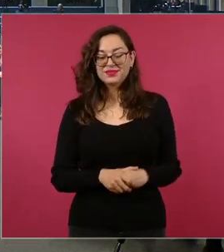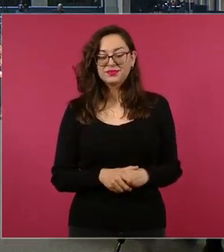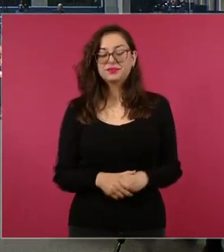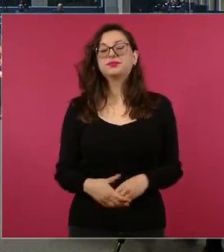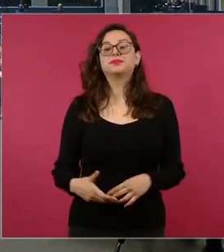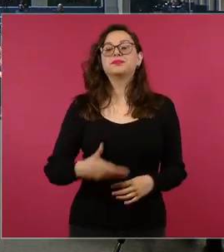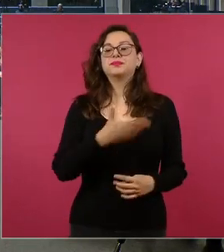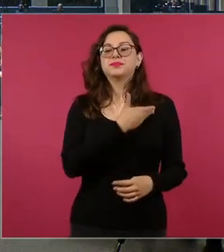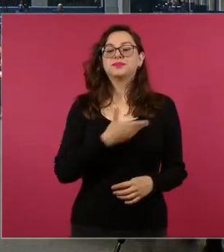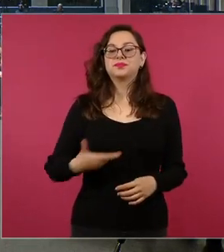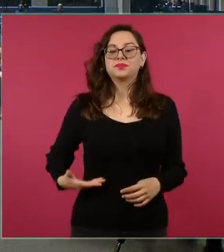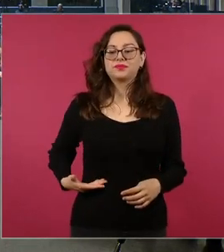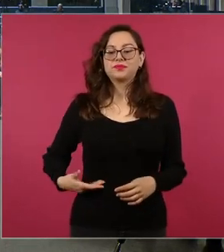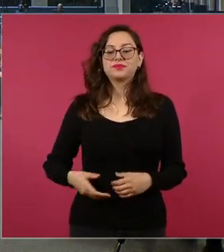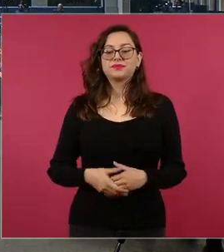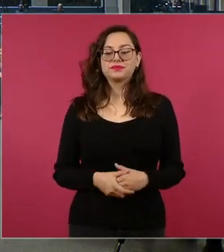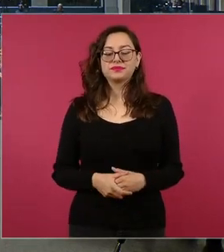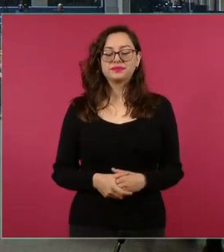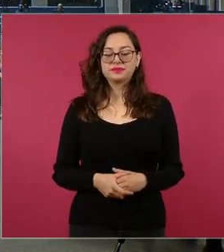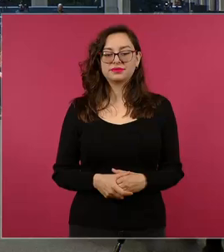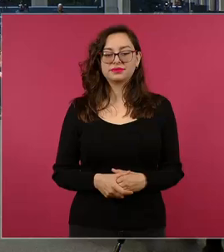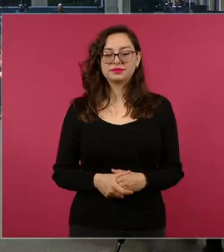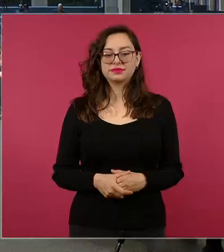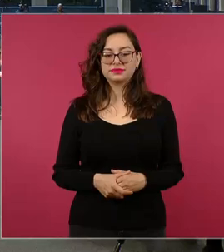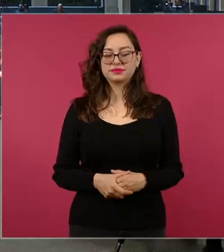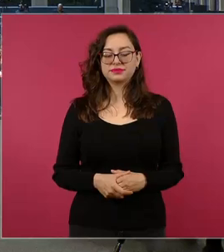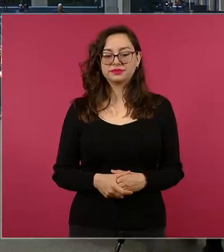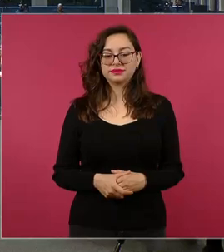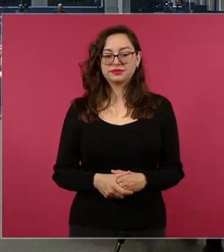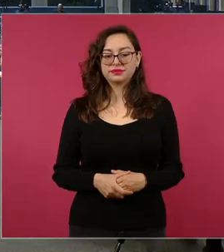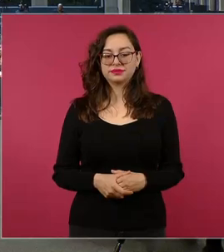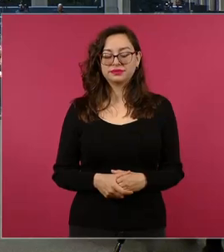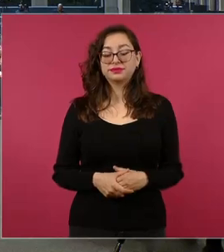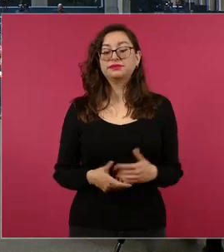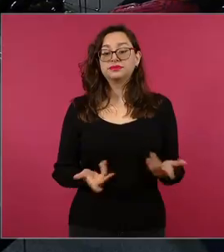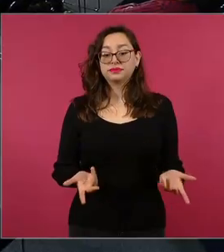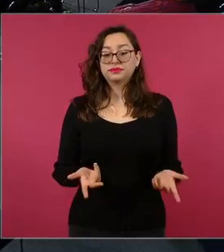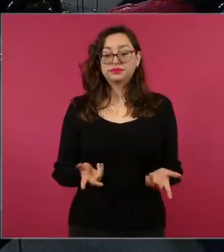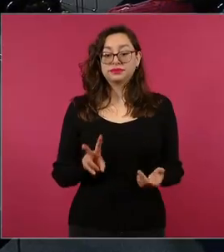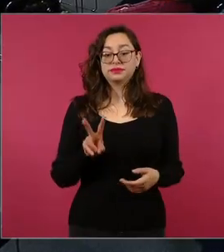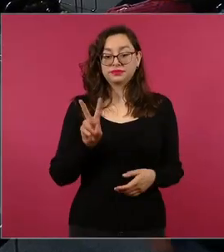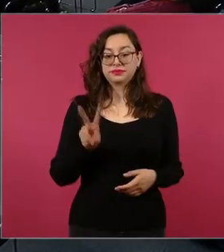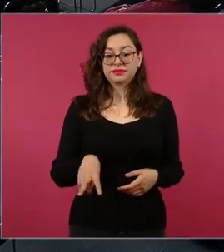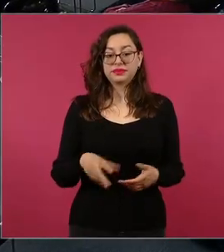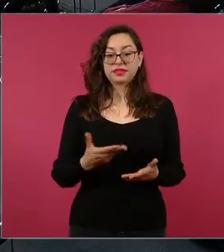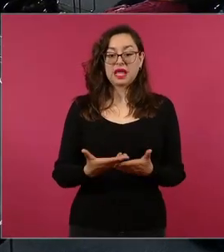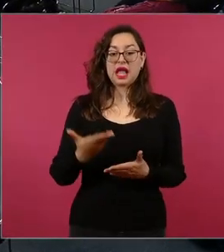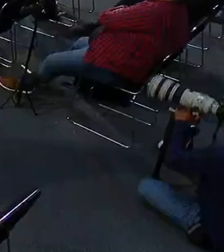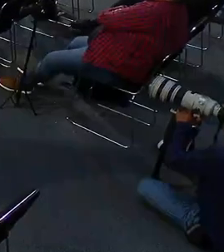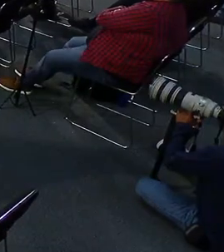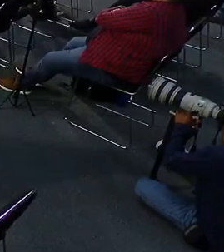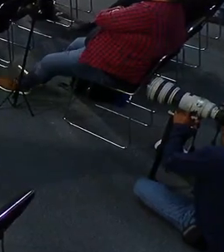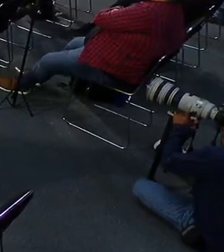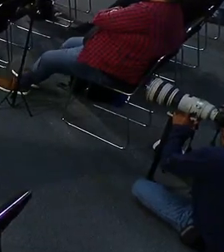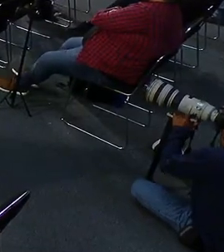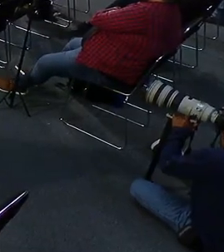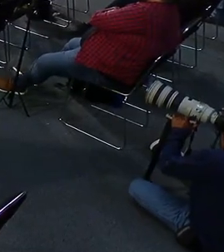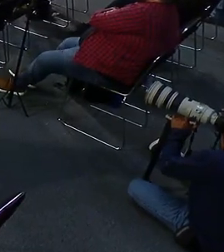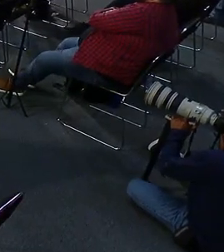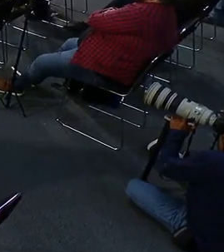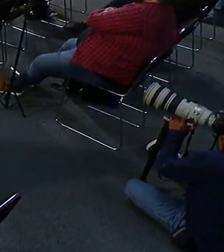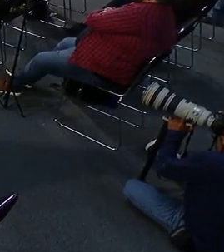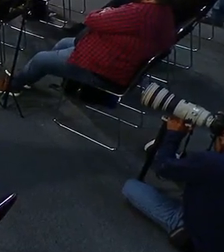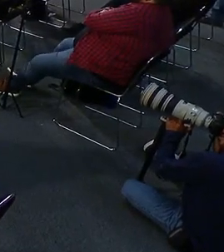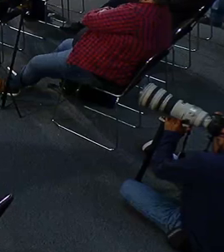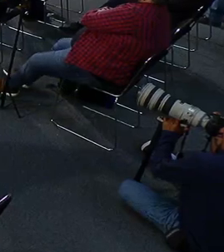Señor presidente, precisamente Melenchón, cuando usted salió de la Casa de los Estudiantes de América Latina, definió,